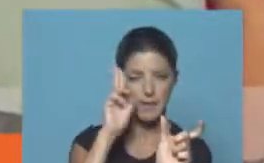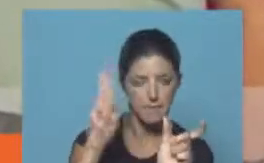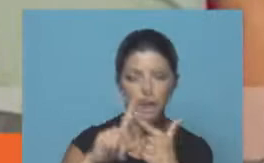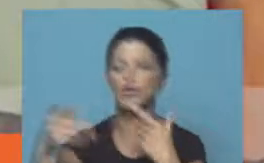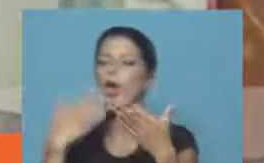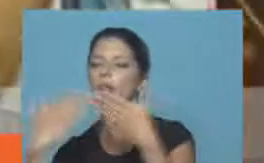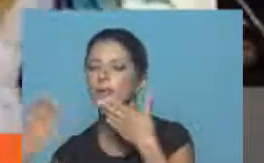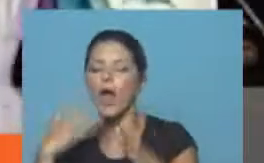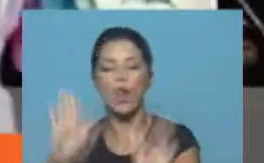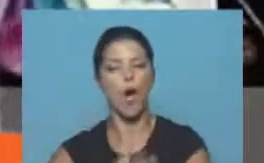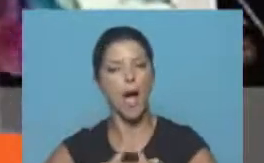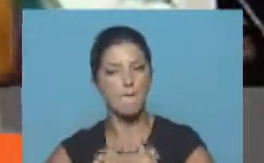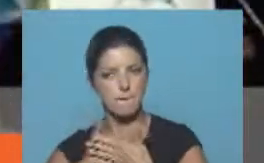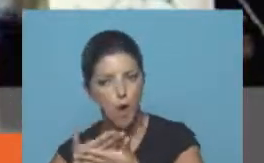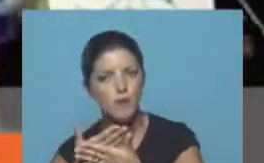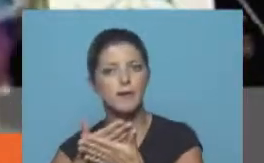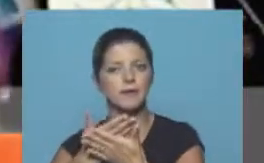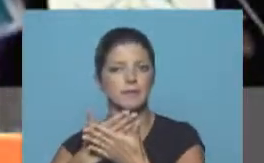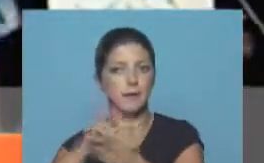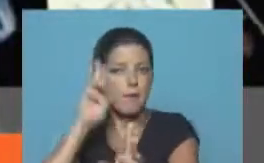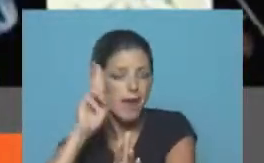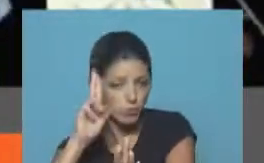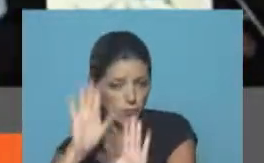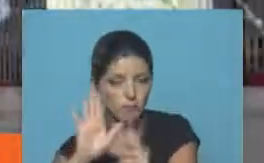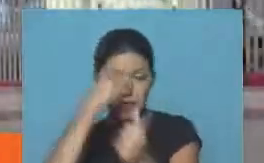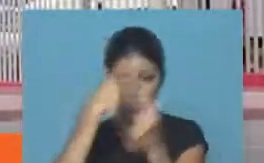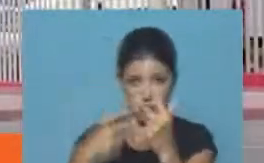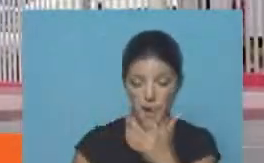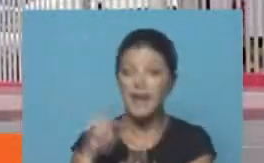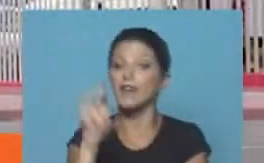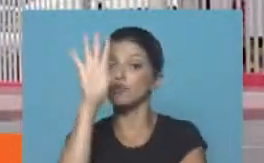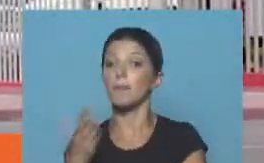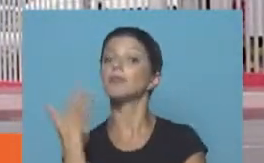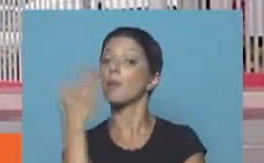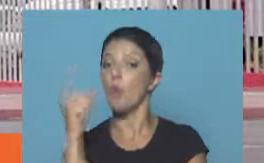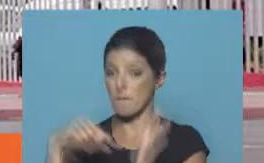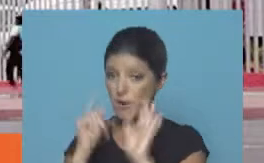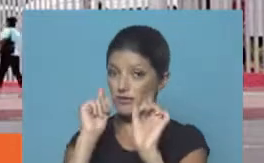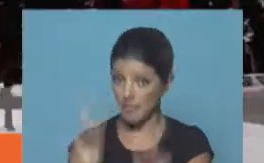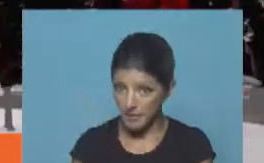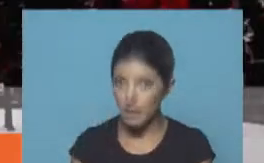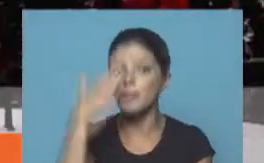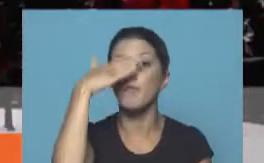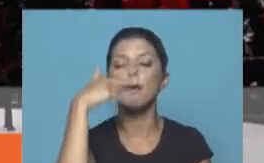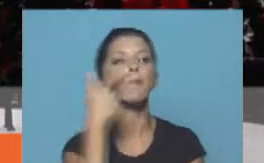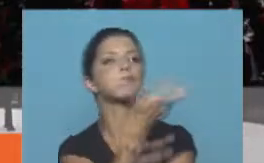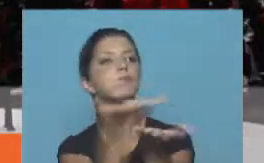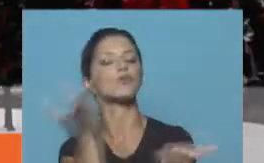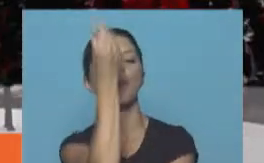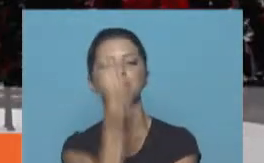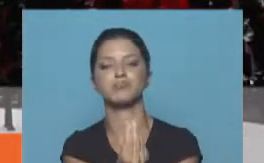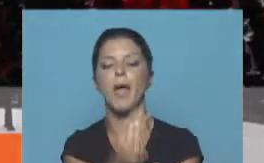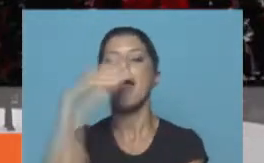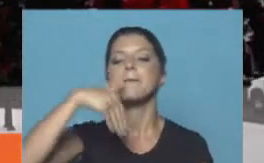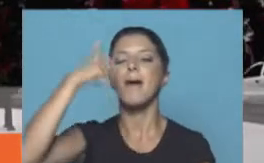diálogo, amor y concordia, que no solo expresó verbalmente, sino que simbolizó en su instalación en Managua